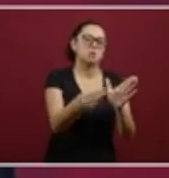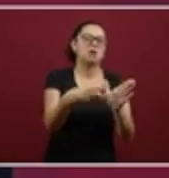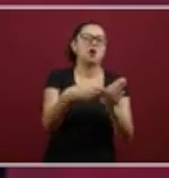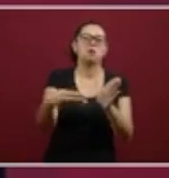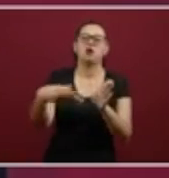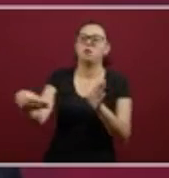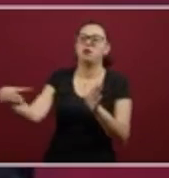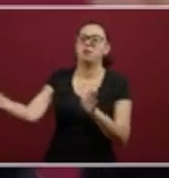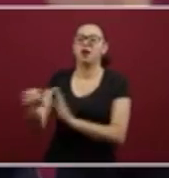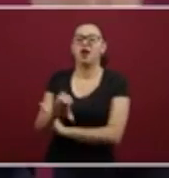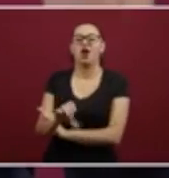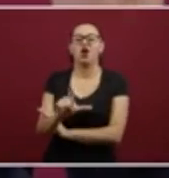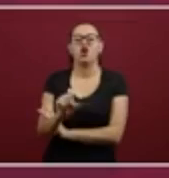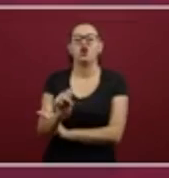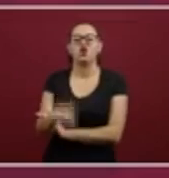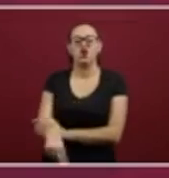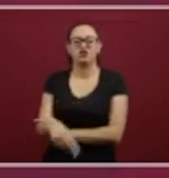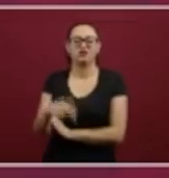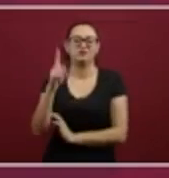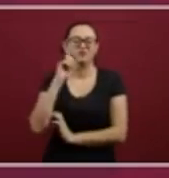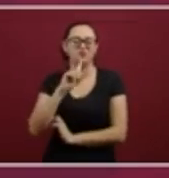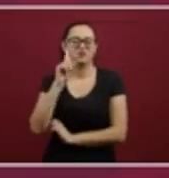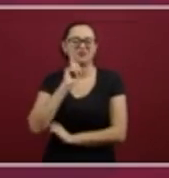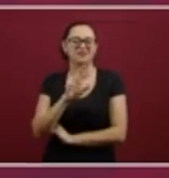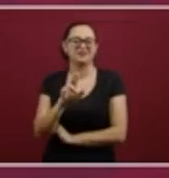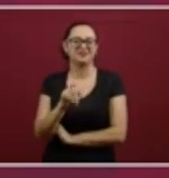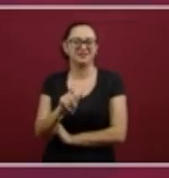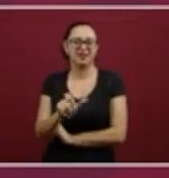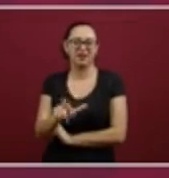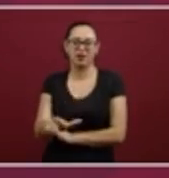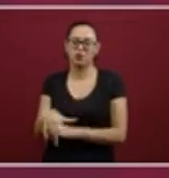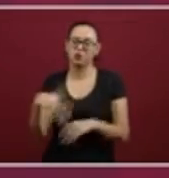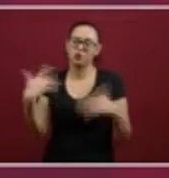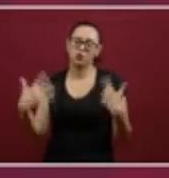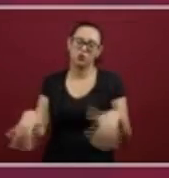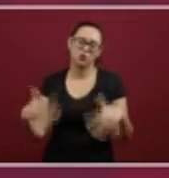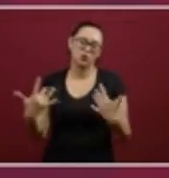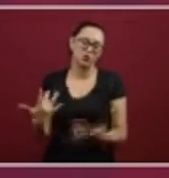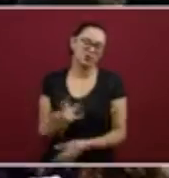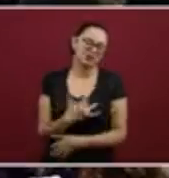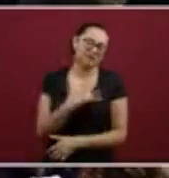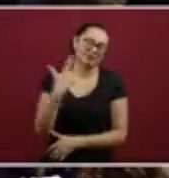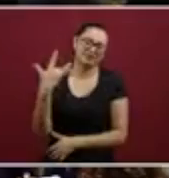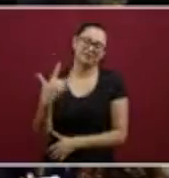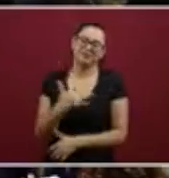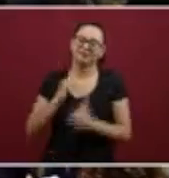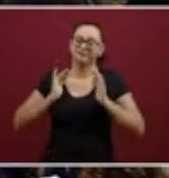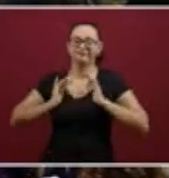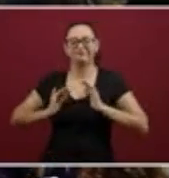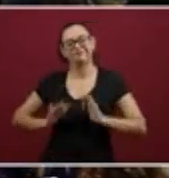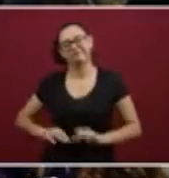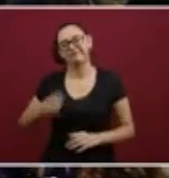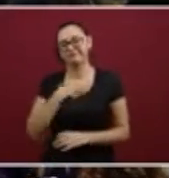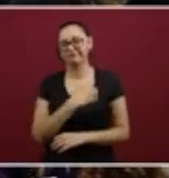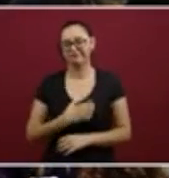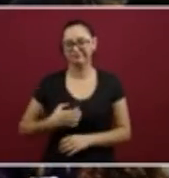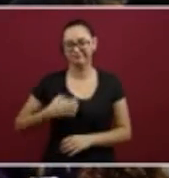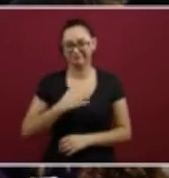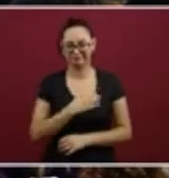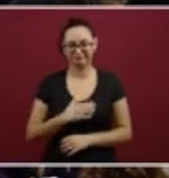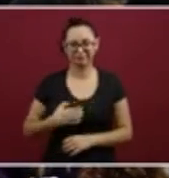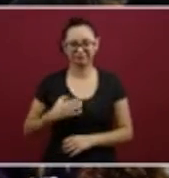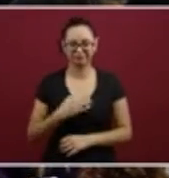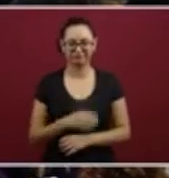y me sentiría yo muy a gusto, muy satisfecho. ¿Saben